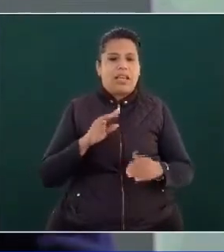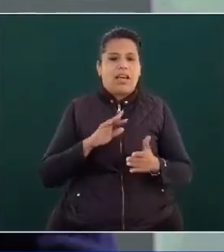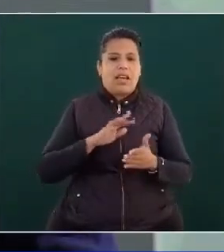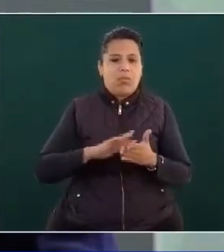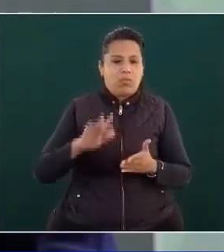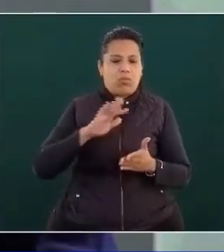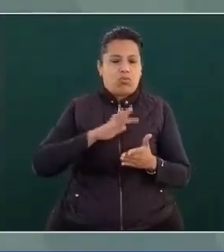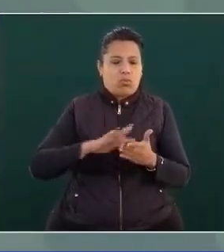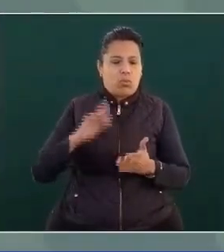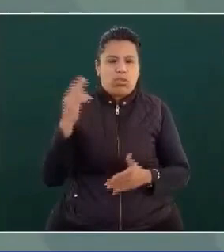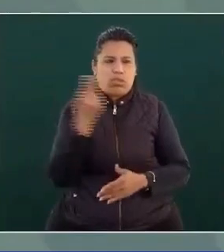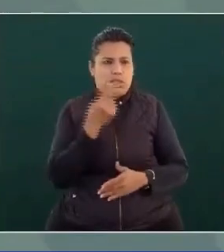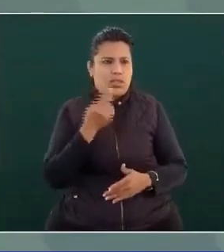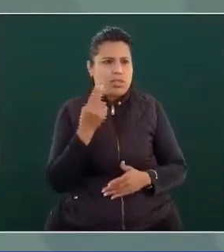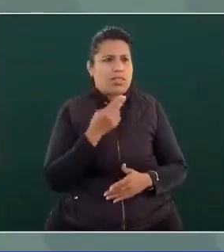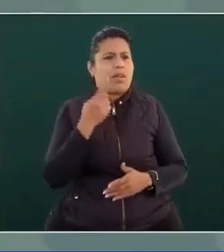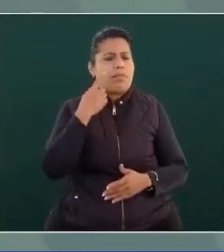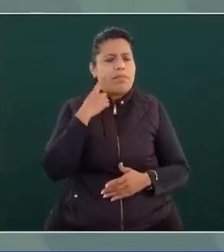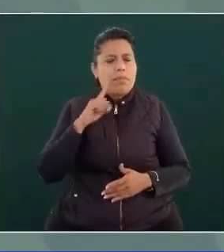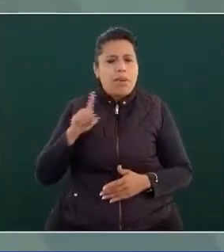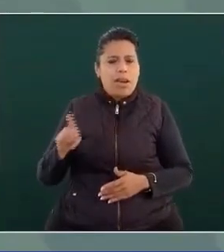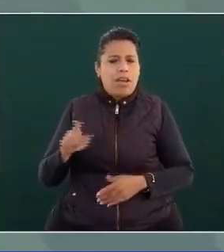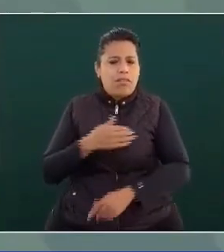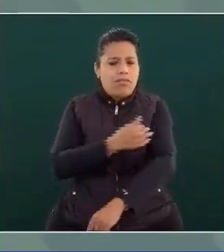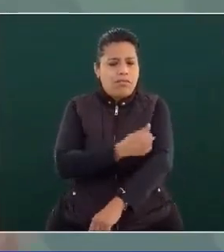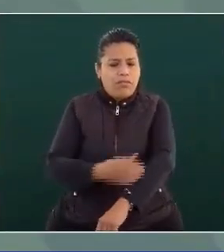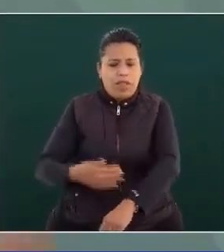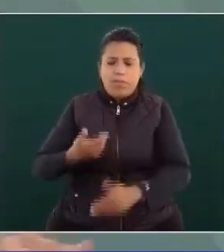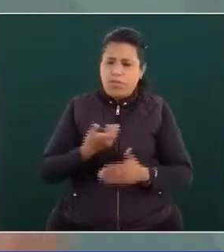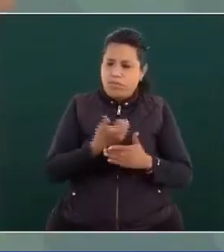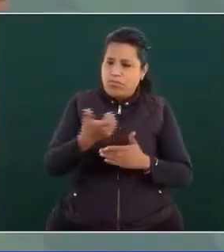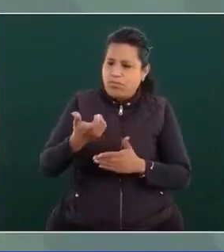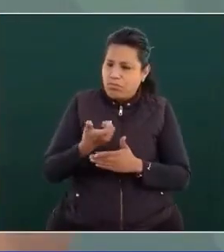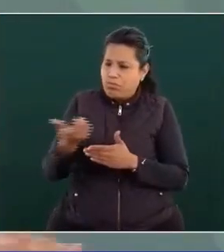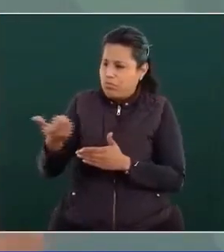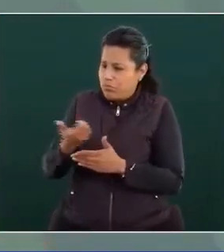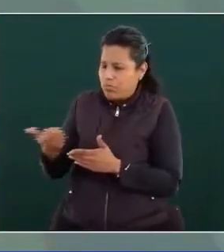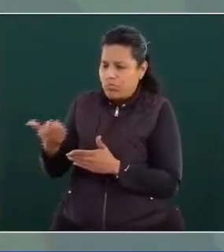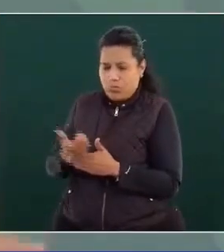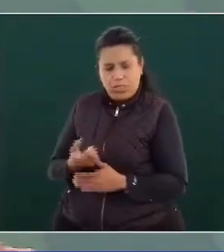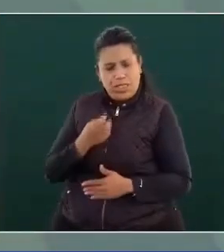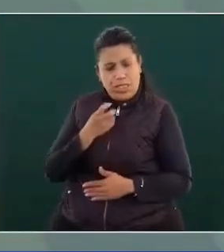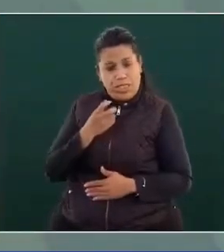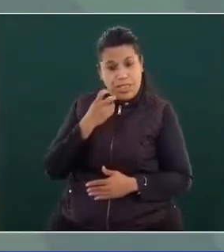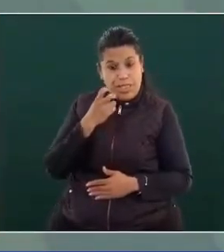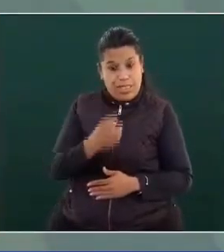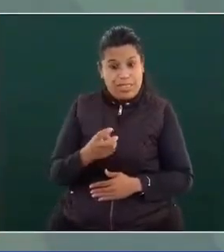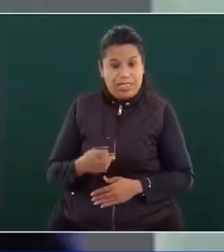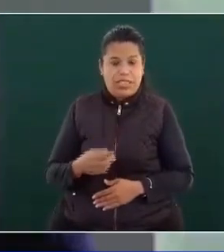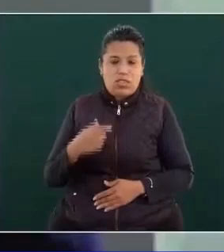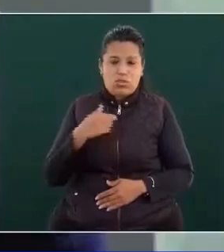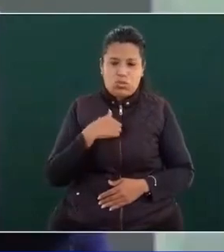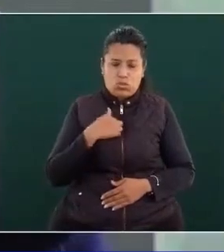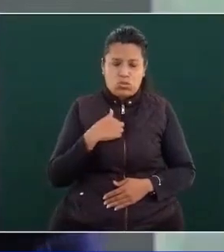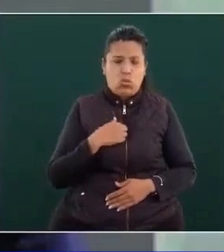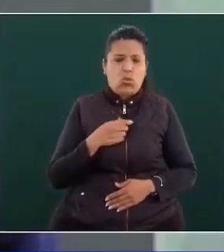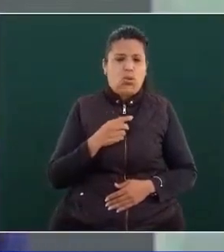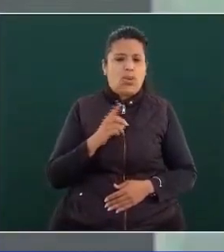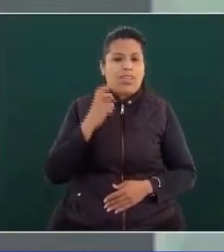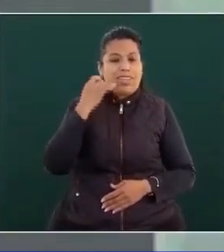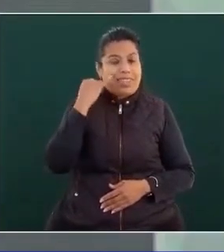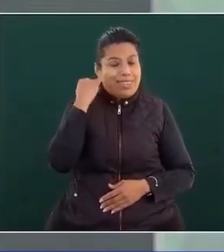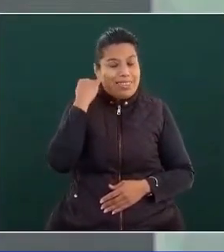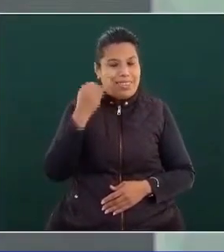están enviando a sus familiares. Por eso mi planteamiento ante el presidente Biden de que se